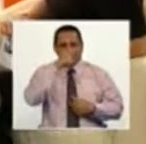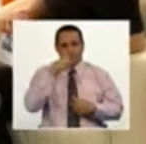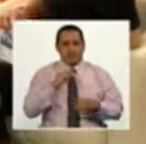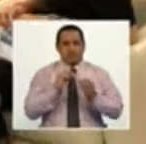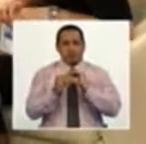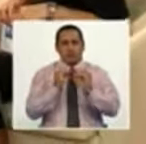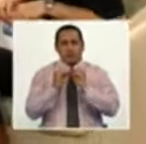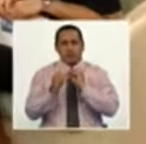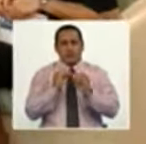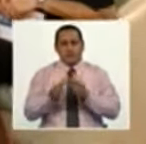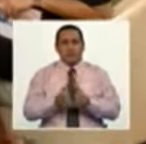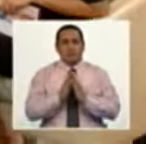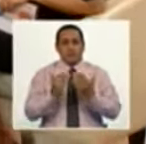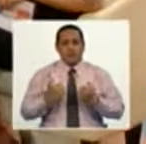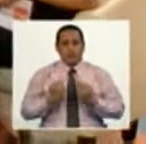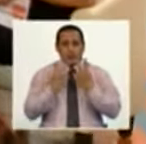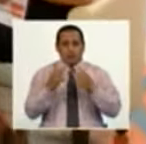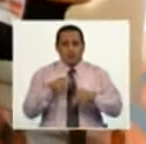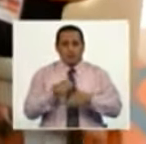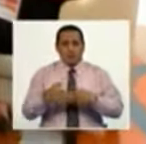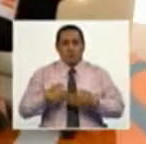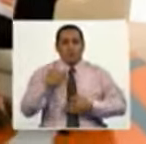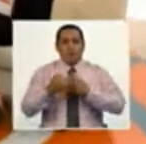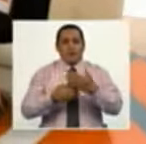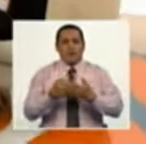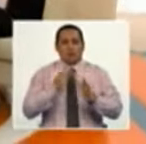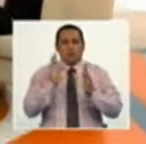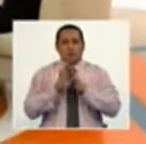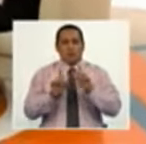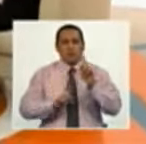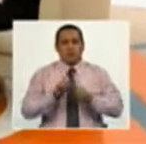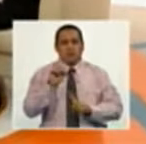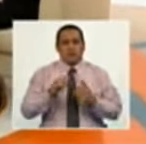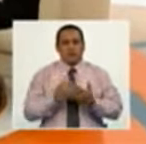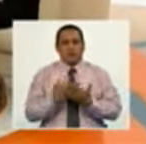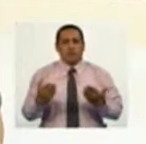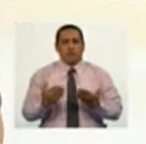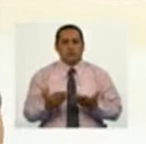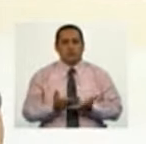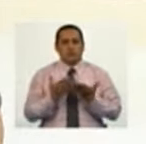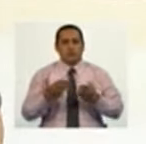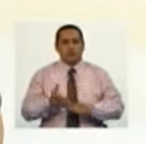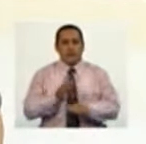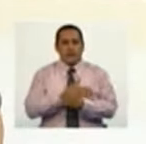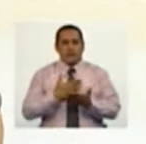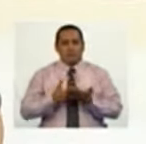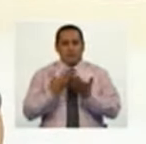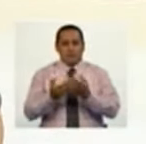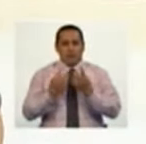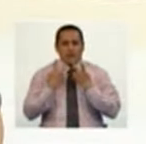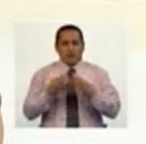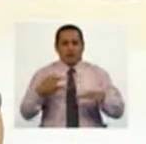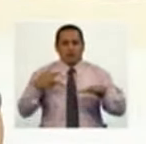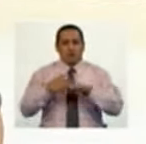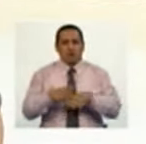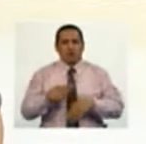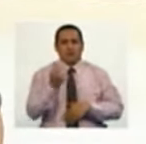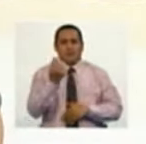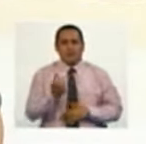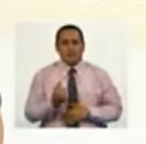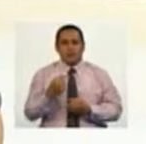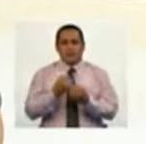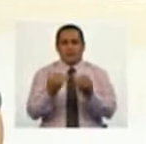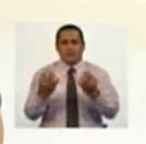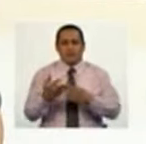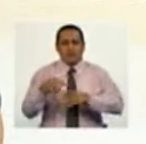se justifica que exista un plazo mayor. Han habido casos, por ejemplo, donde se han detectado evasiones de dinero por parte